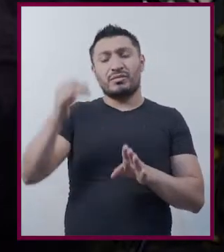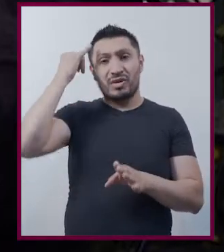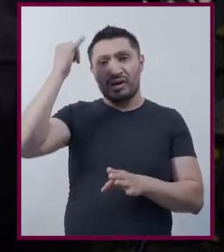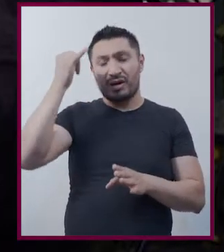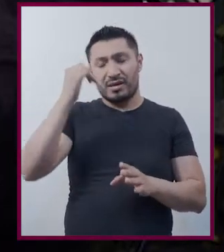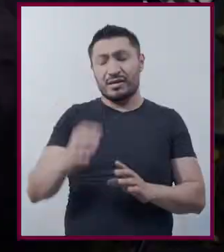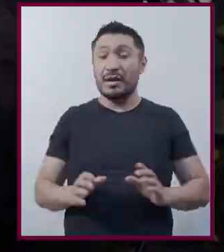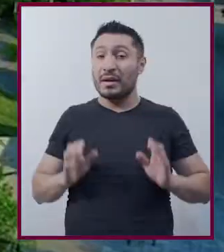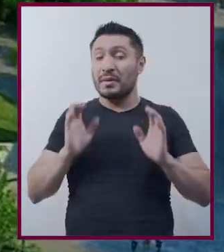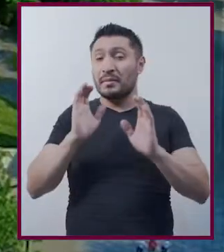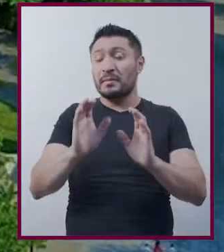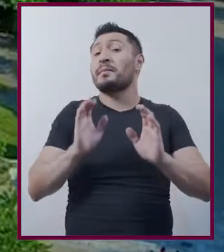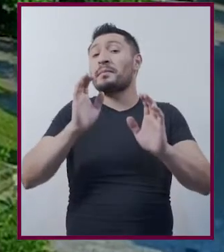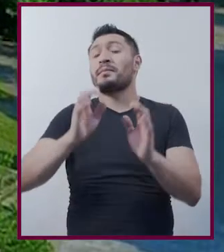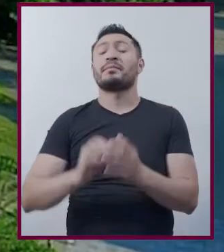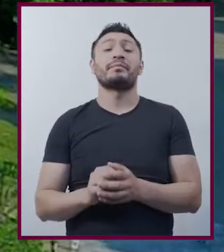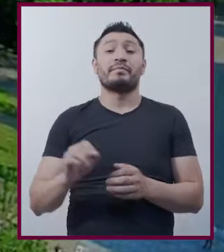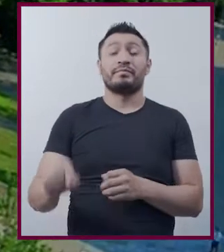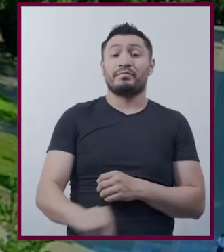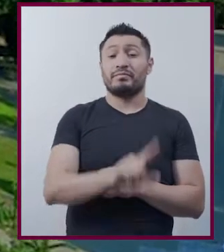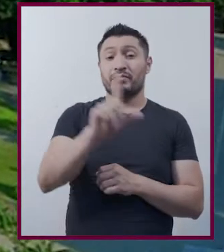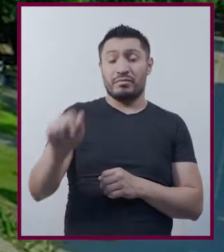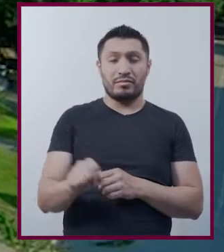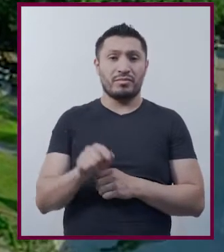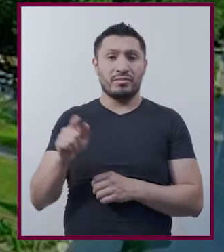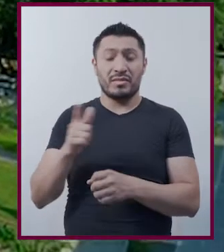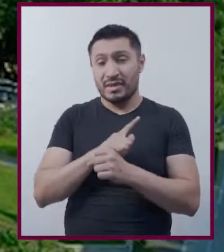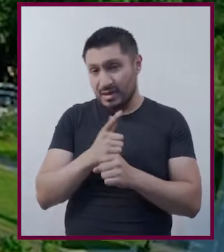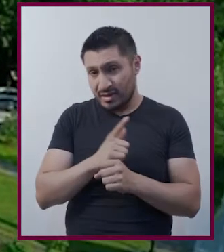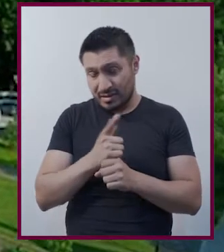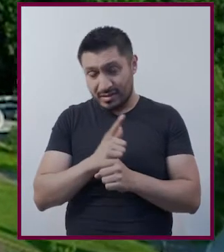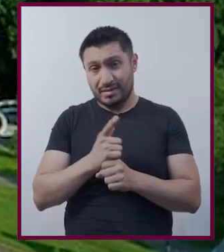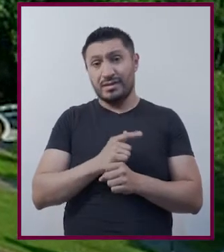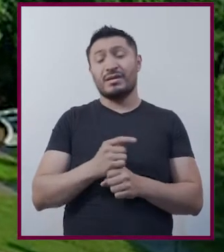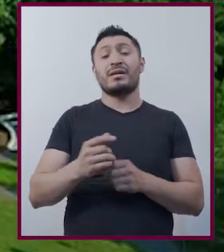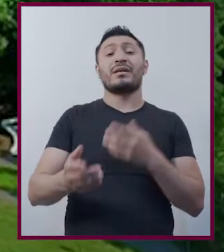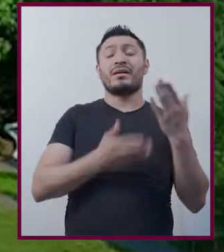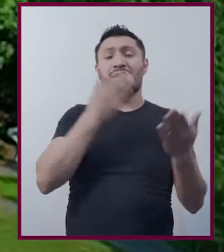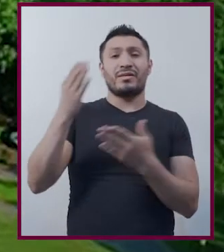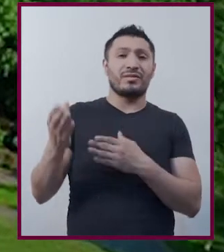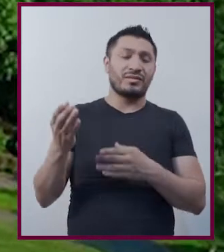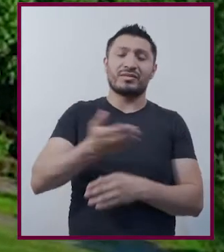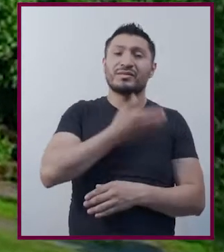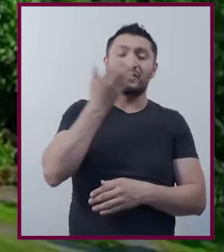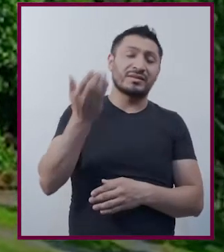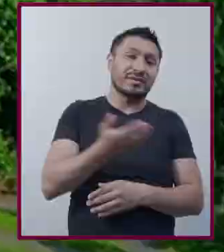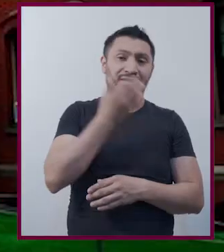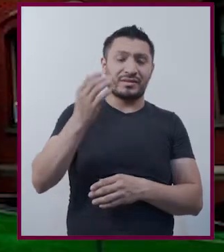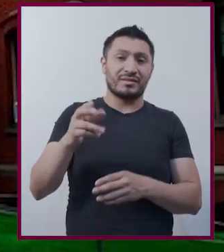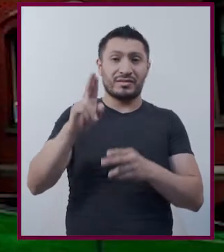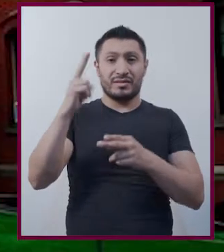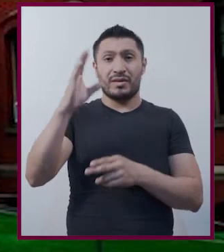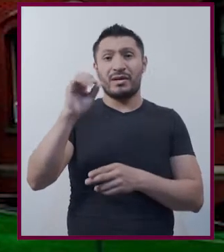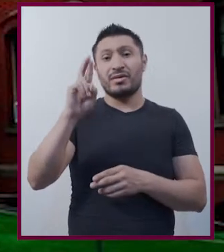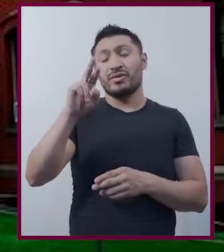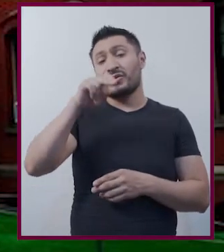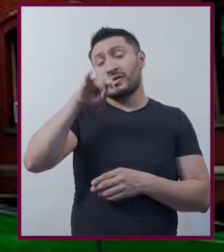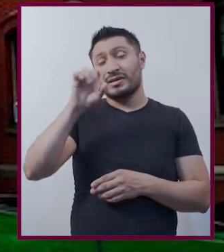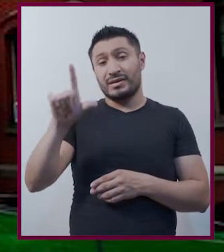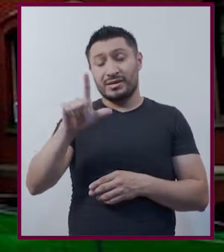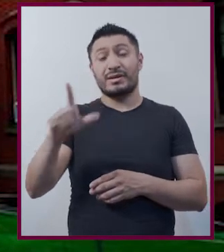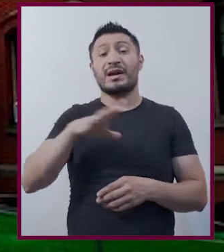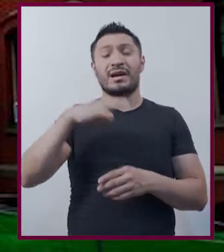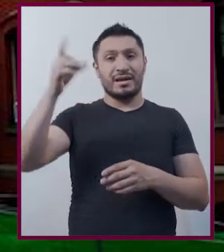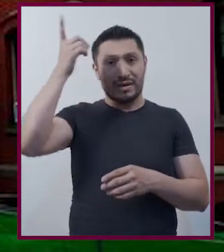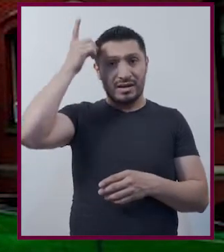perspectiva conservadora. Más tarde, Fukuyama se licenció en estudios clásicos en la Universidad de Cornell y obtuvo un doctorado